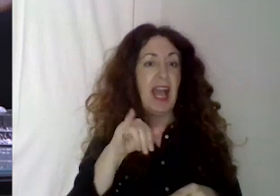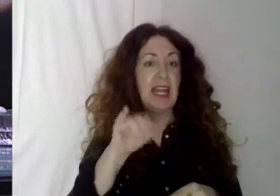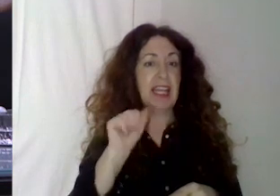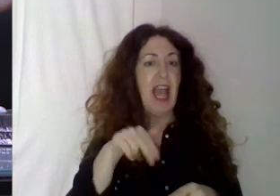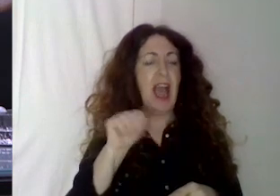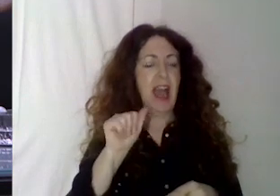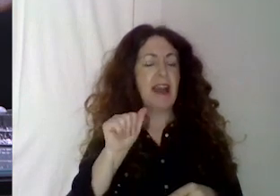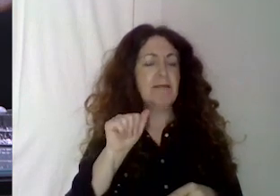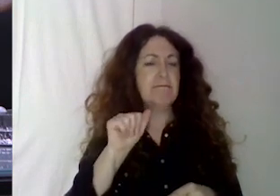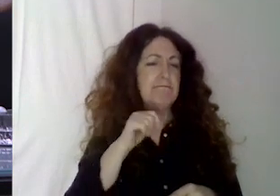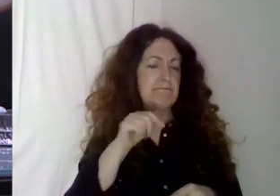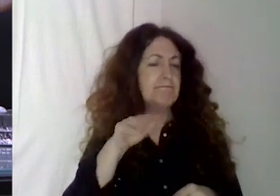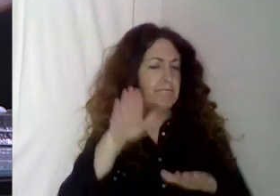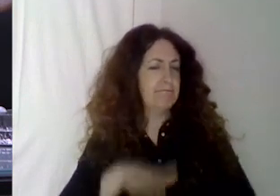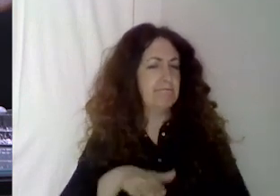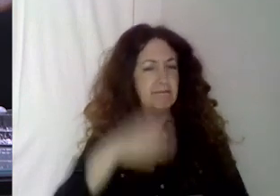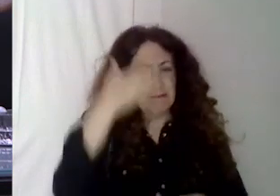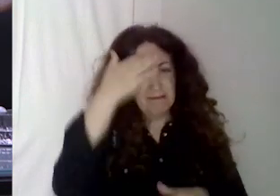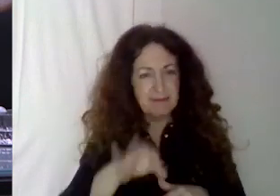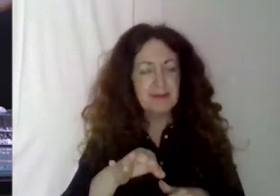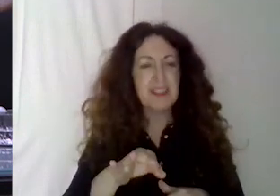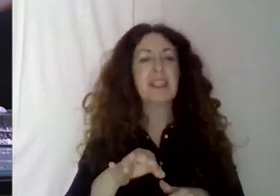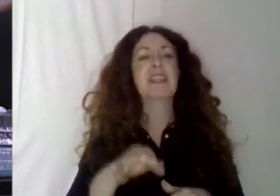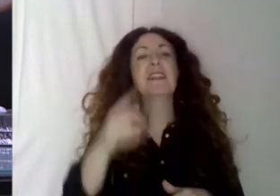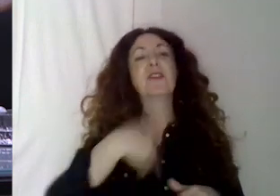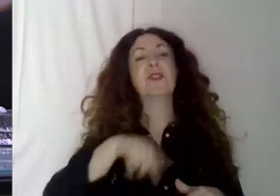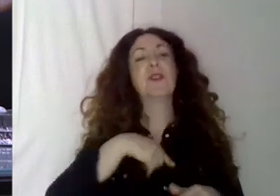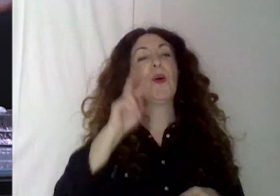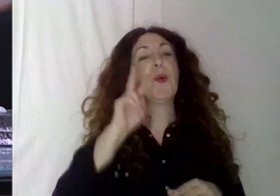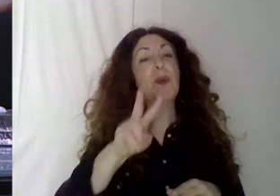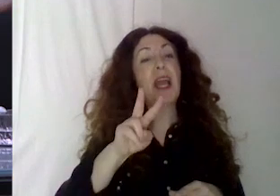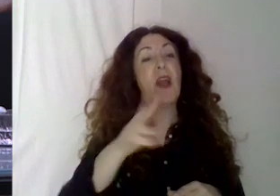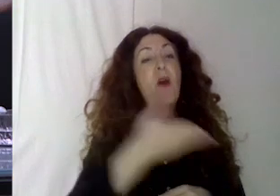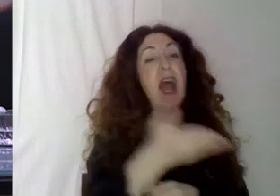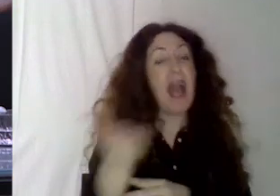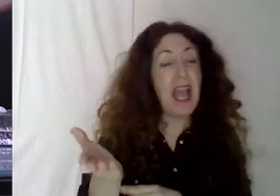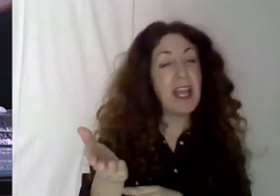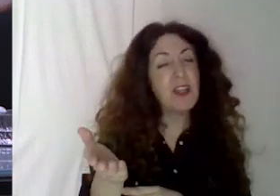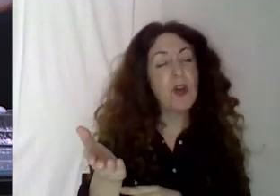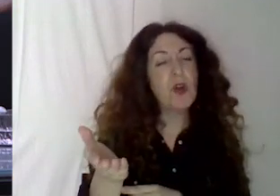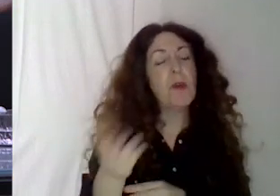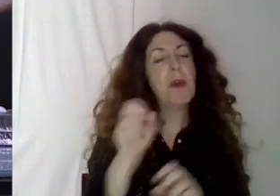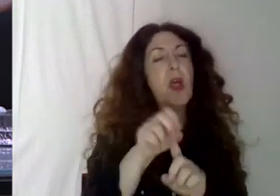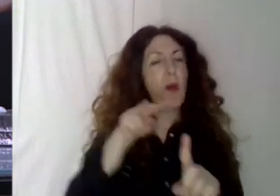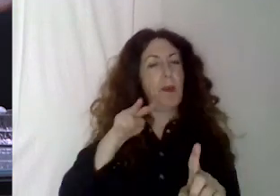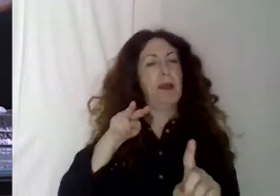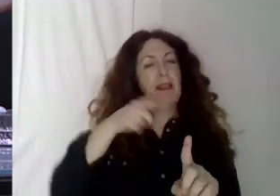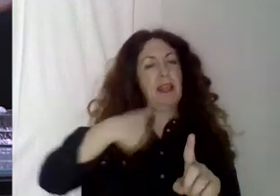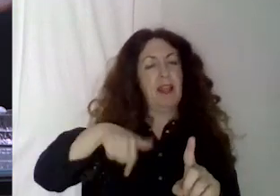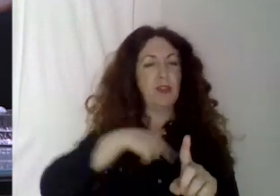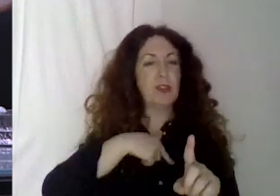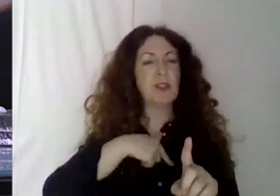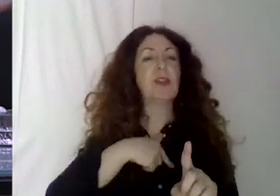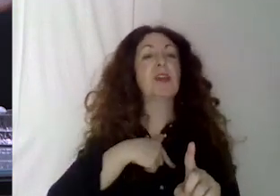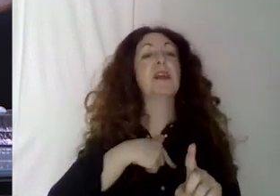estamos viéndoles a ellos desde nosotros. Y me explico por qué. Para los que no estén familiarizados con el doctor Lacan, ya saben ustedes que para